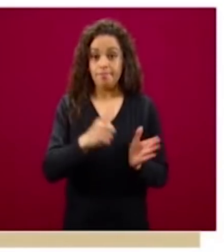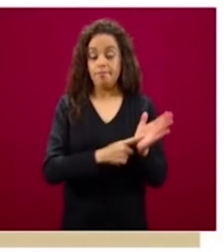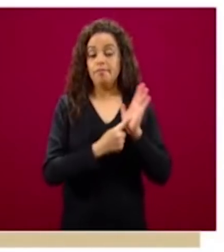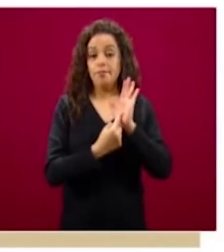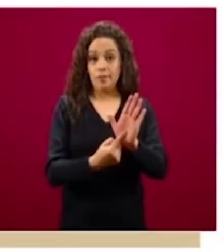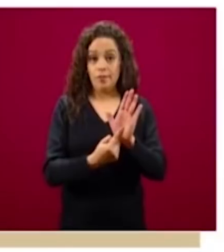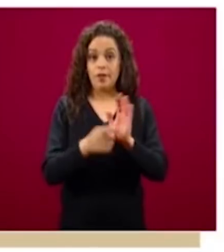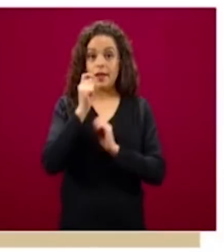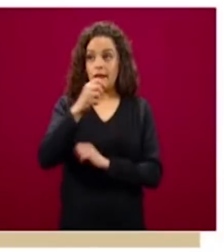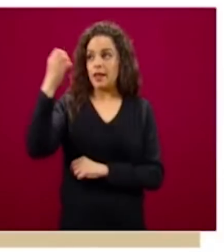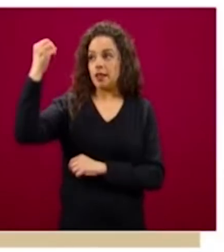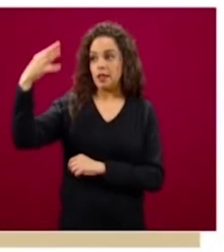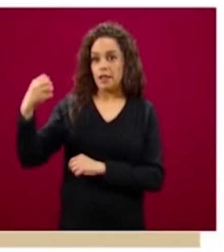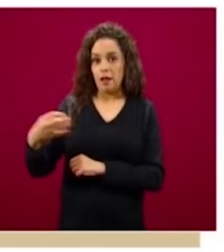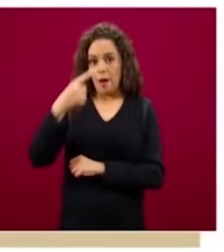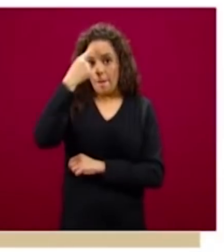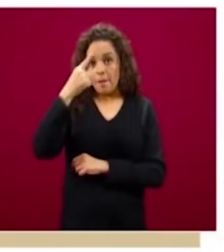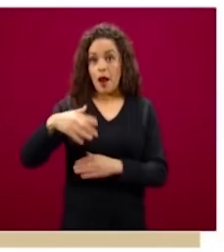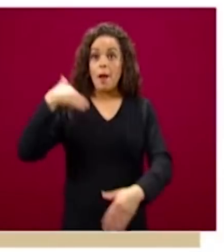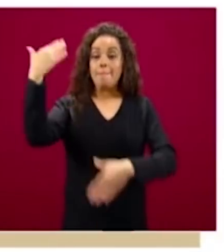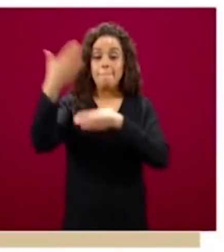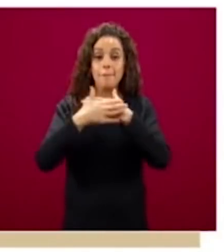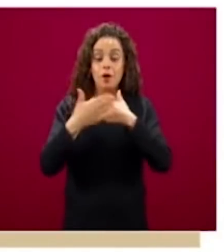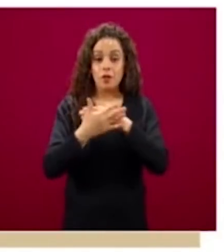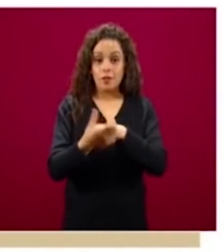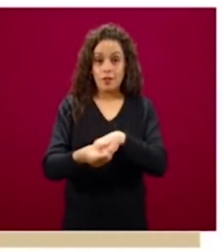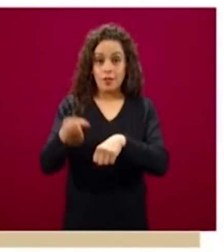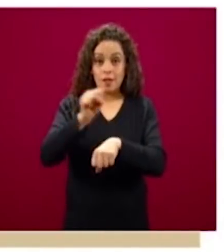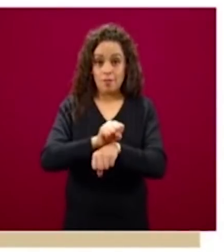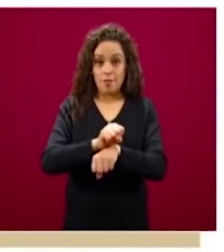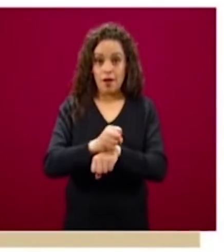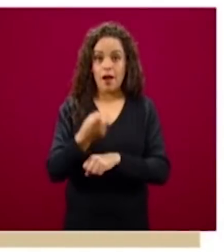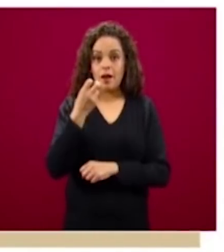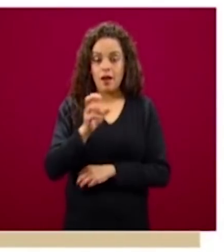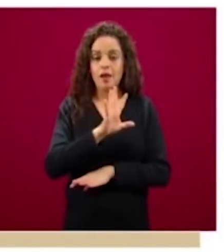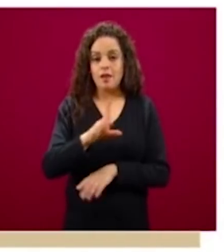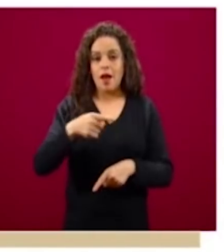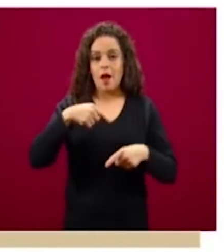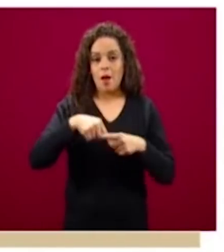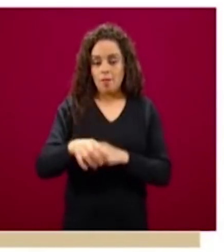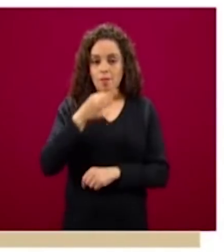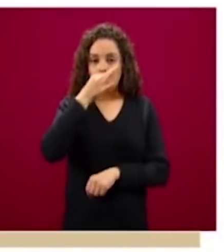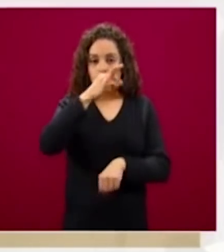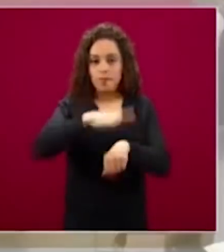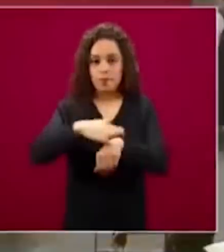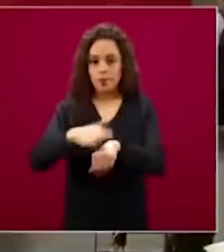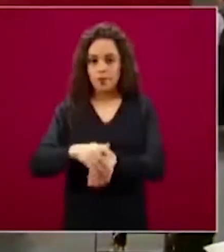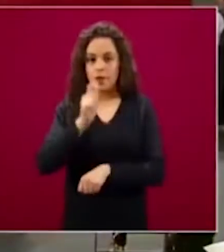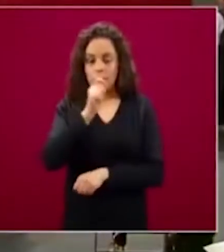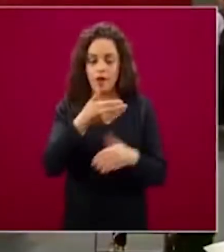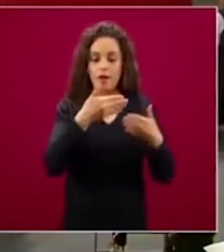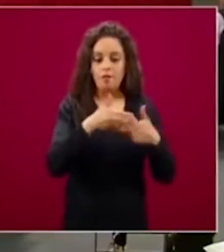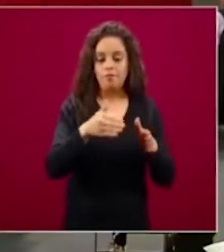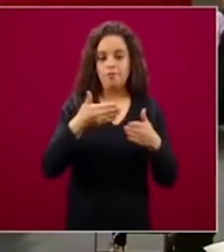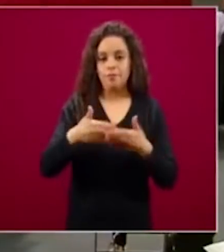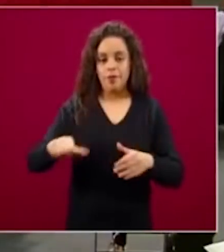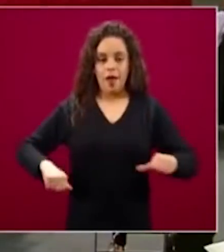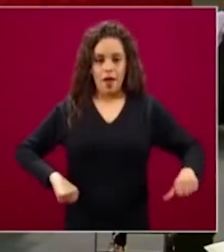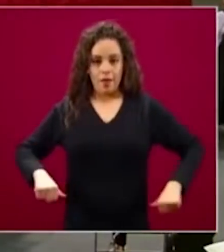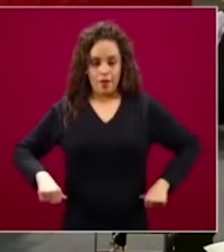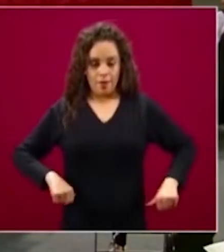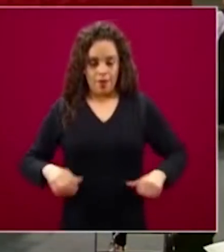semáforo para la próxima semana, que es la que regirá las actividades de la siguiente semana. Pasemos a la